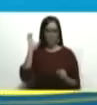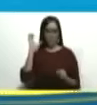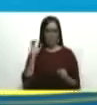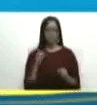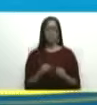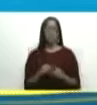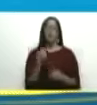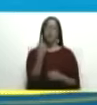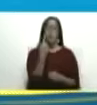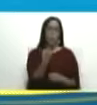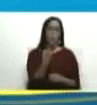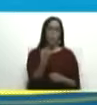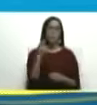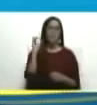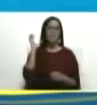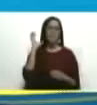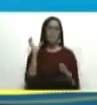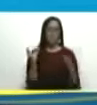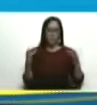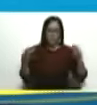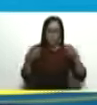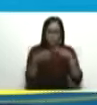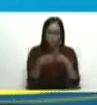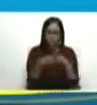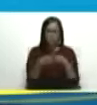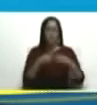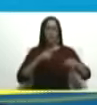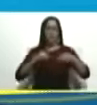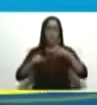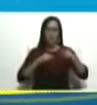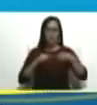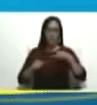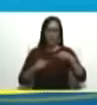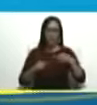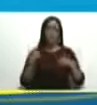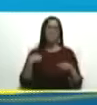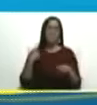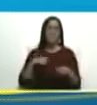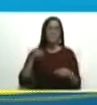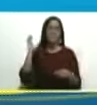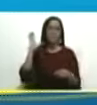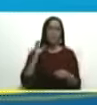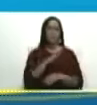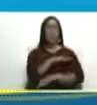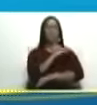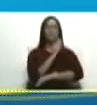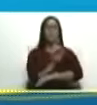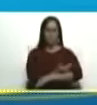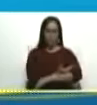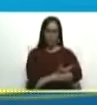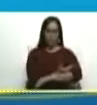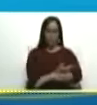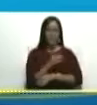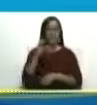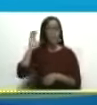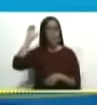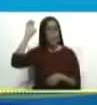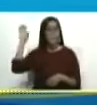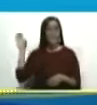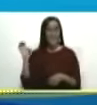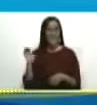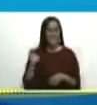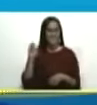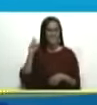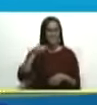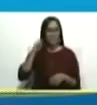un estado cohesionado, coordinado, que tiene que ser un estado fuerte. Los países